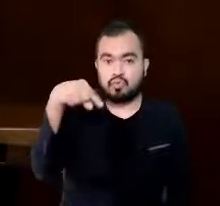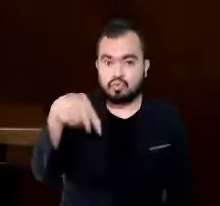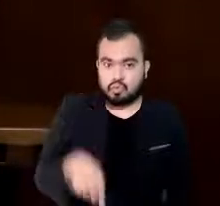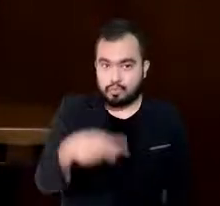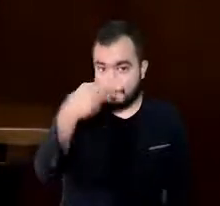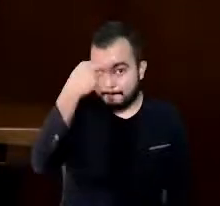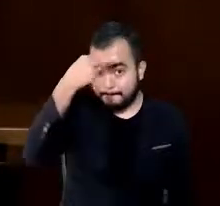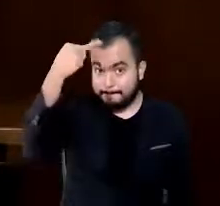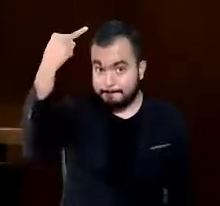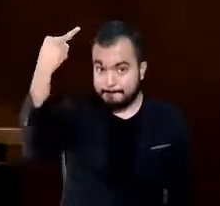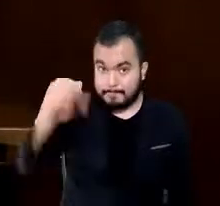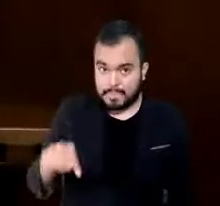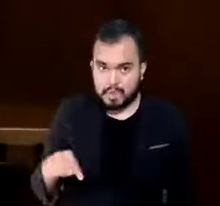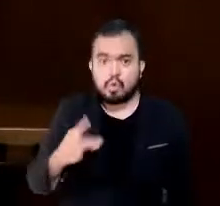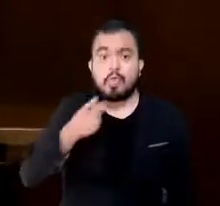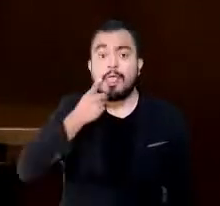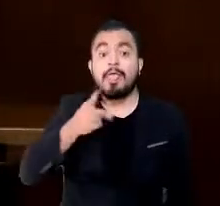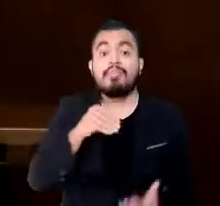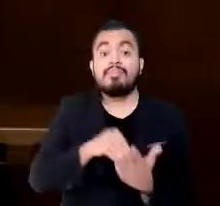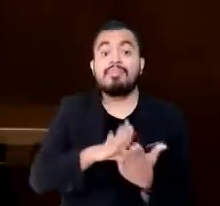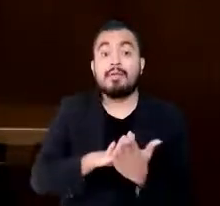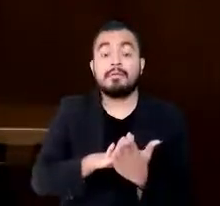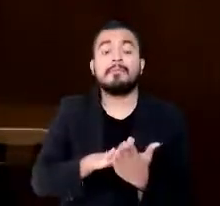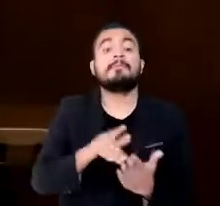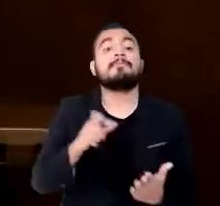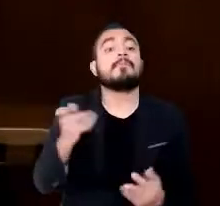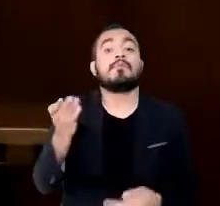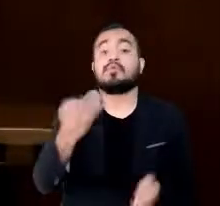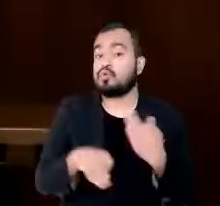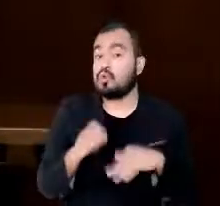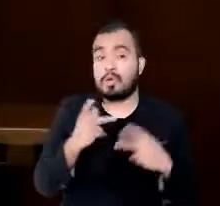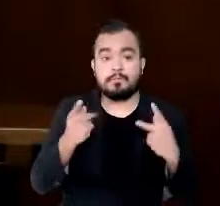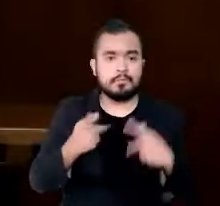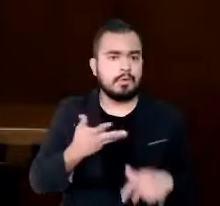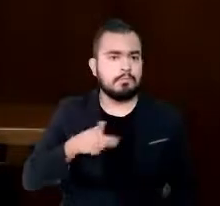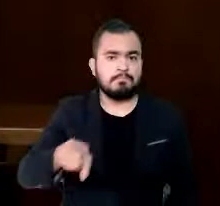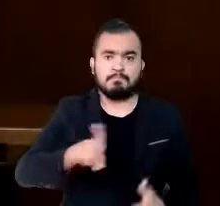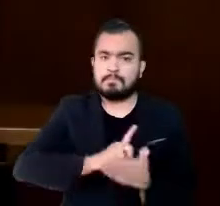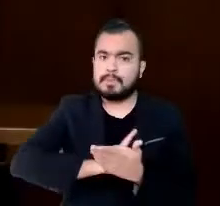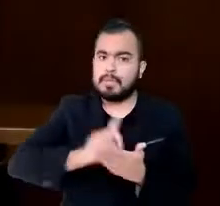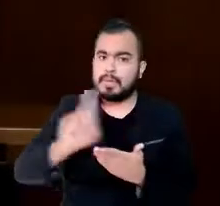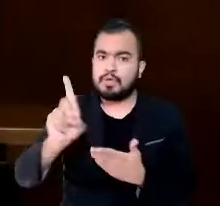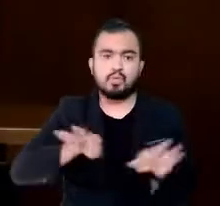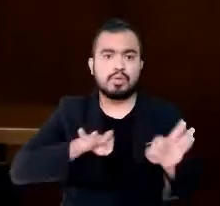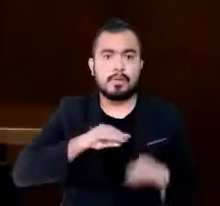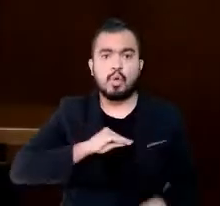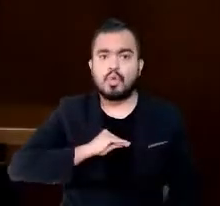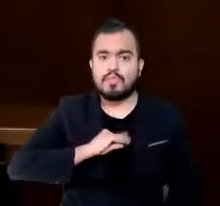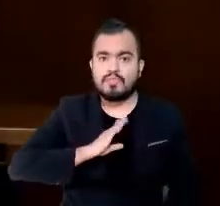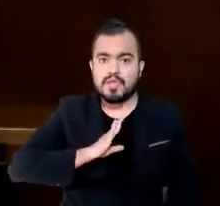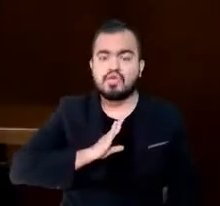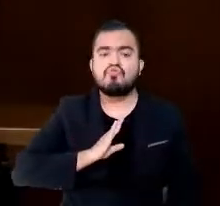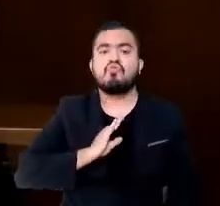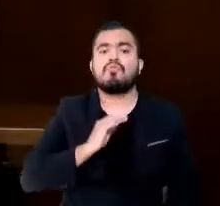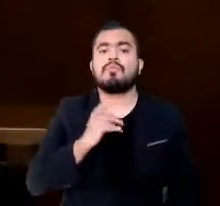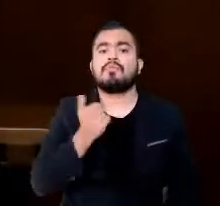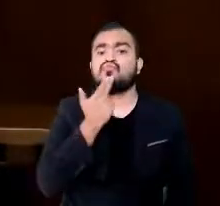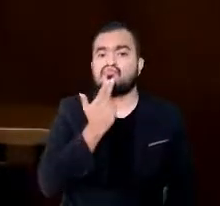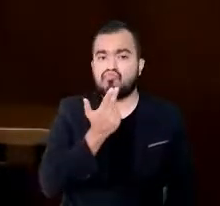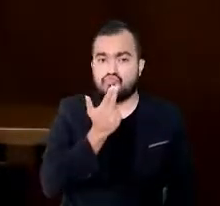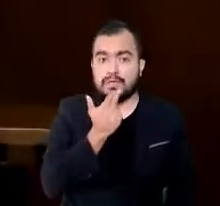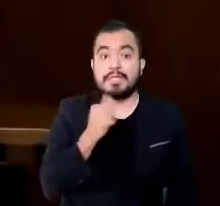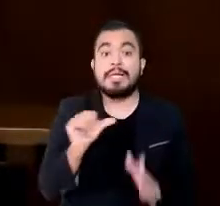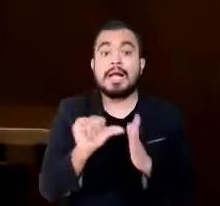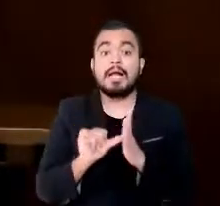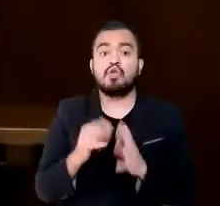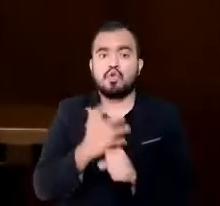Unidos Mexicanos, establece que toda persona tiene derecho al trabajo digno y socialmente útil, y en el artículo 5